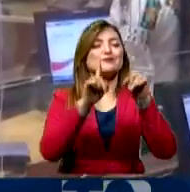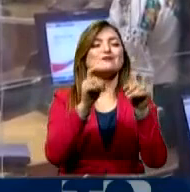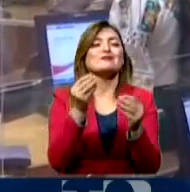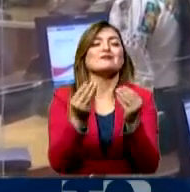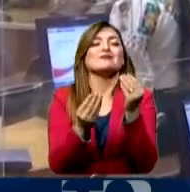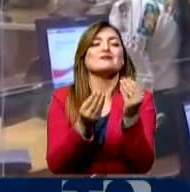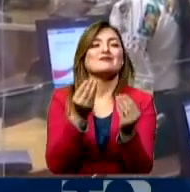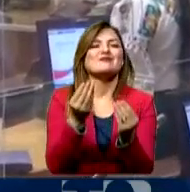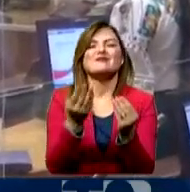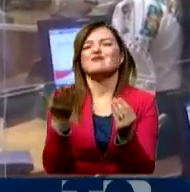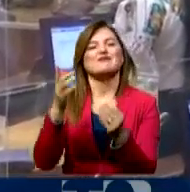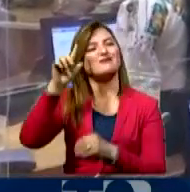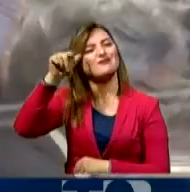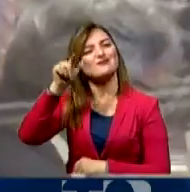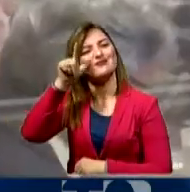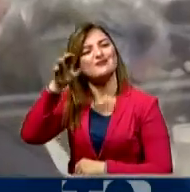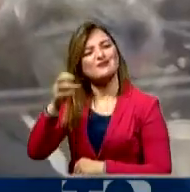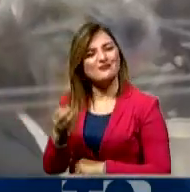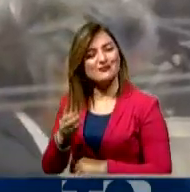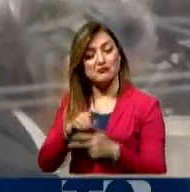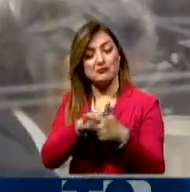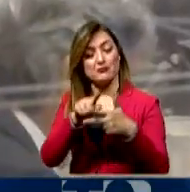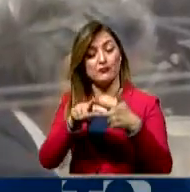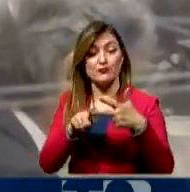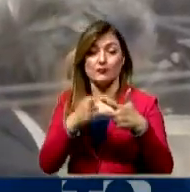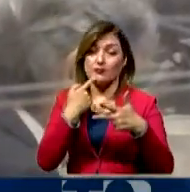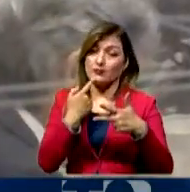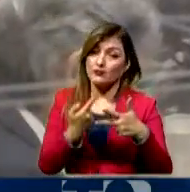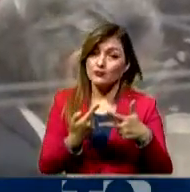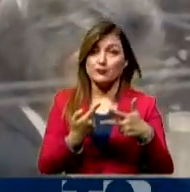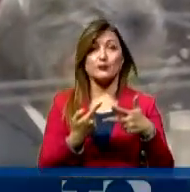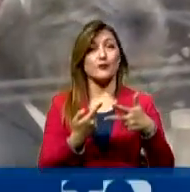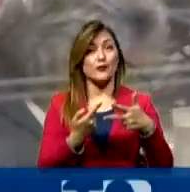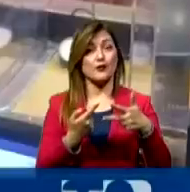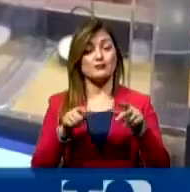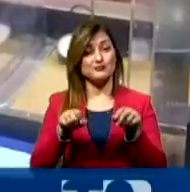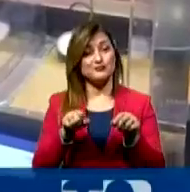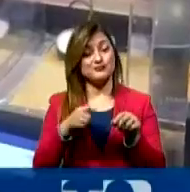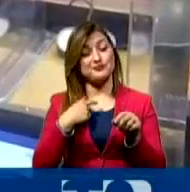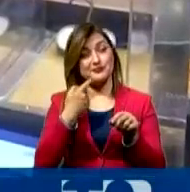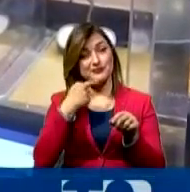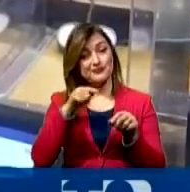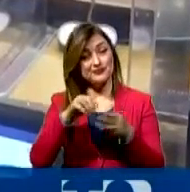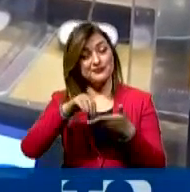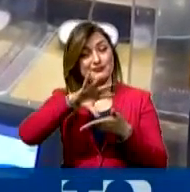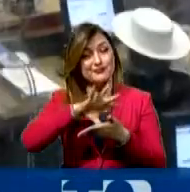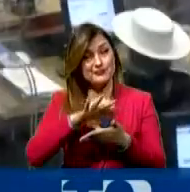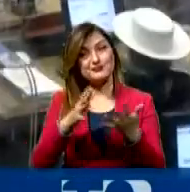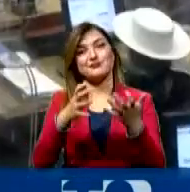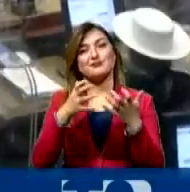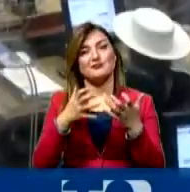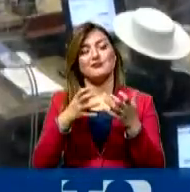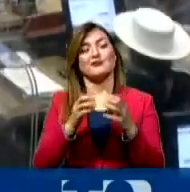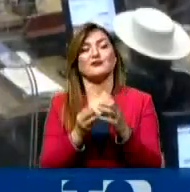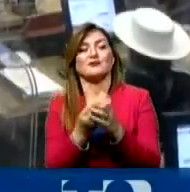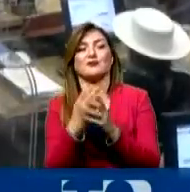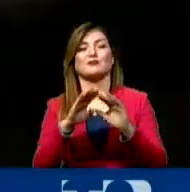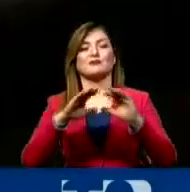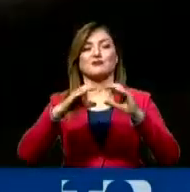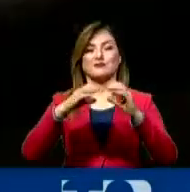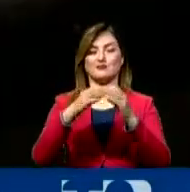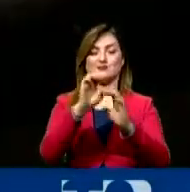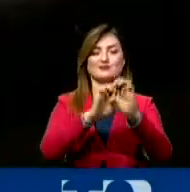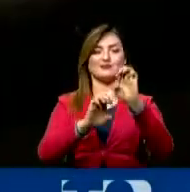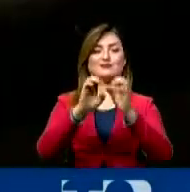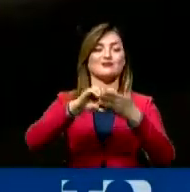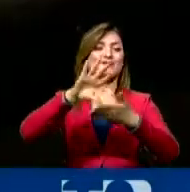cuando ese tridente que usted ha mencionado es el que dice incluso que va a insistir en la Asamblea para dar paso a la conformación de una comisión que evalúe el CAL, y desde